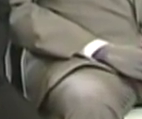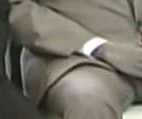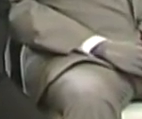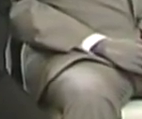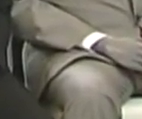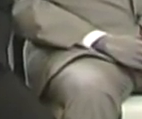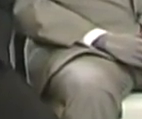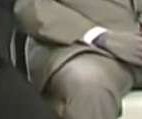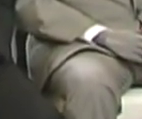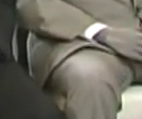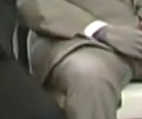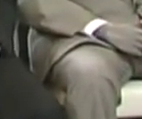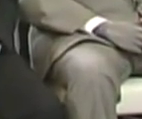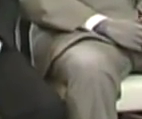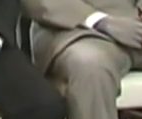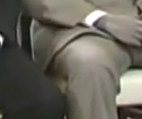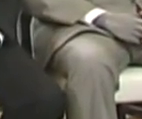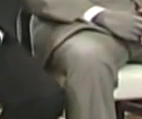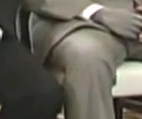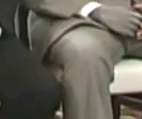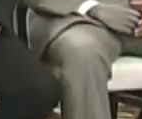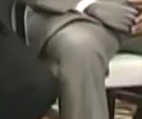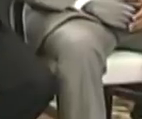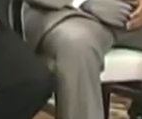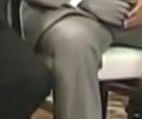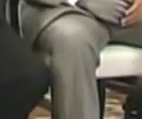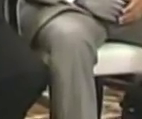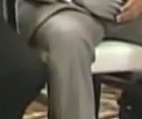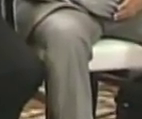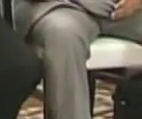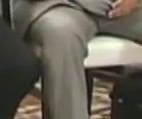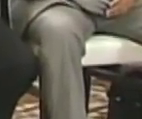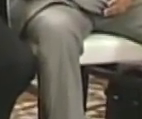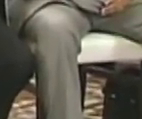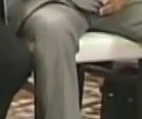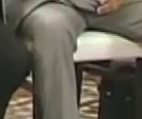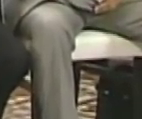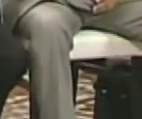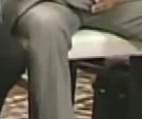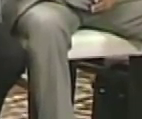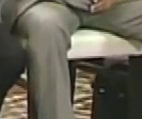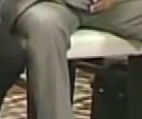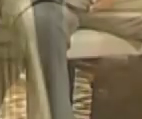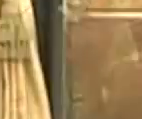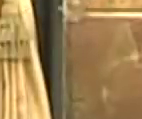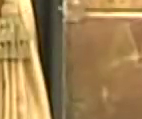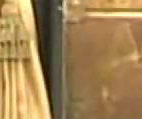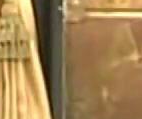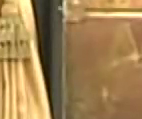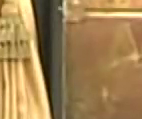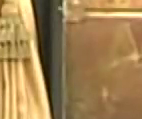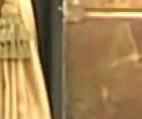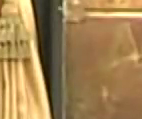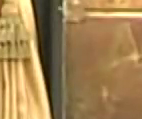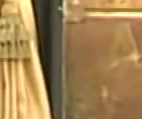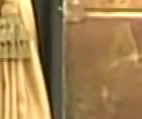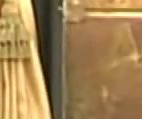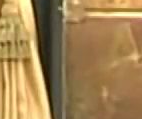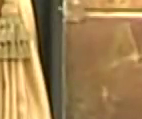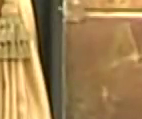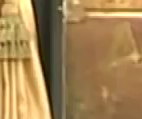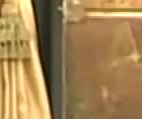para estructurar lo que es el programa de recuperación económico más